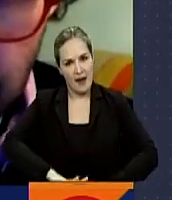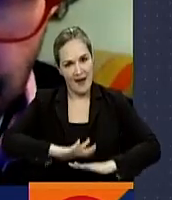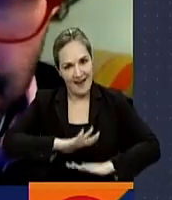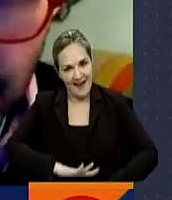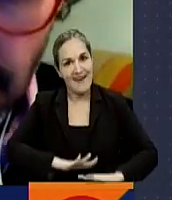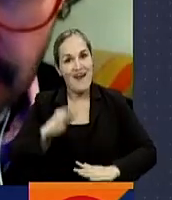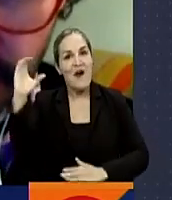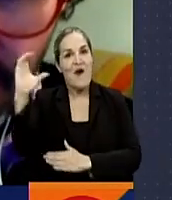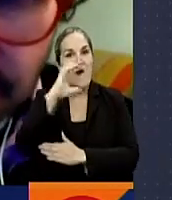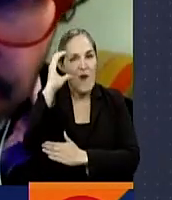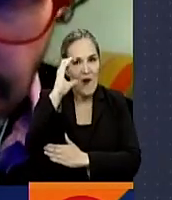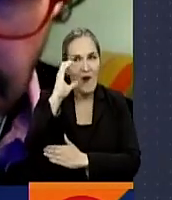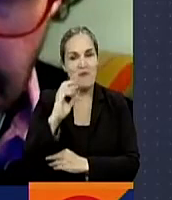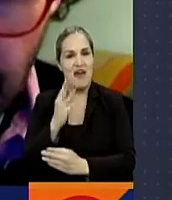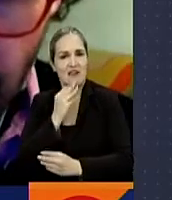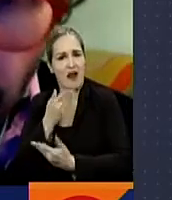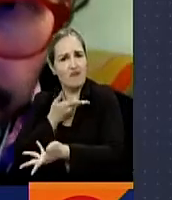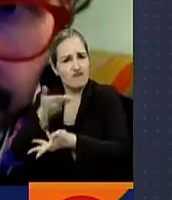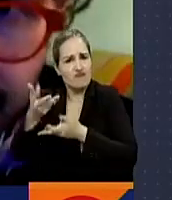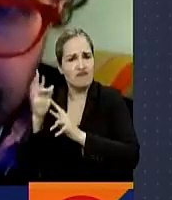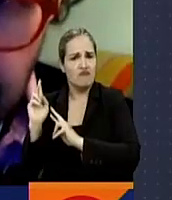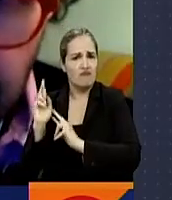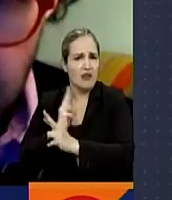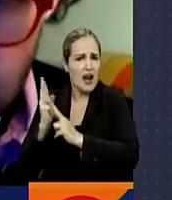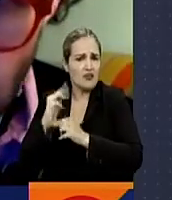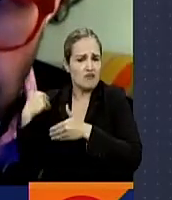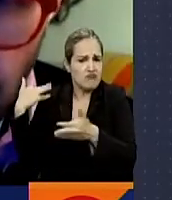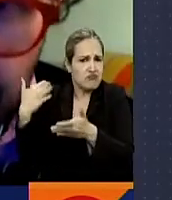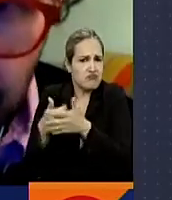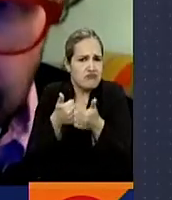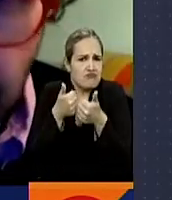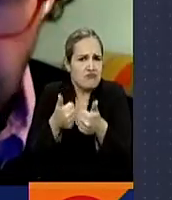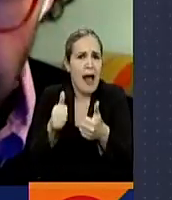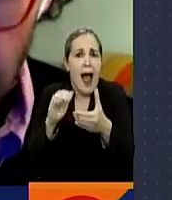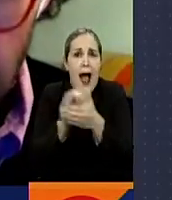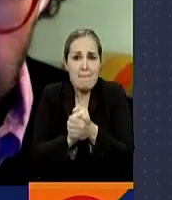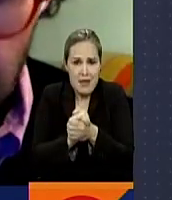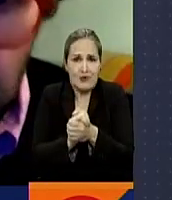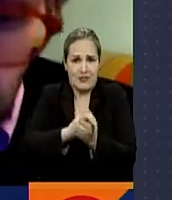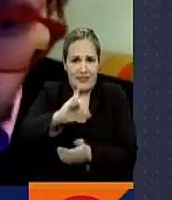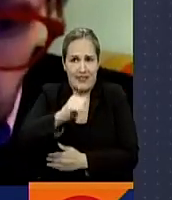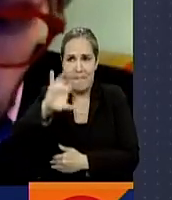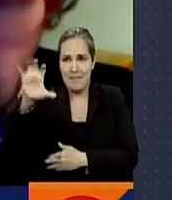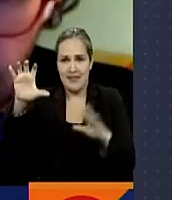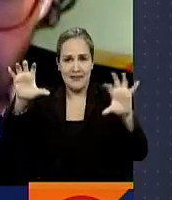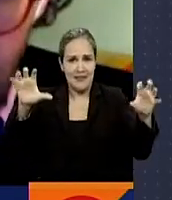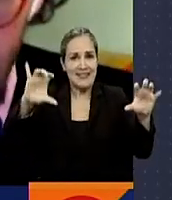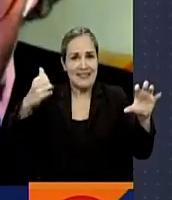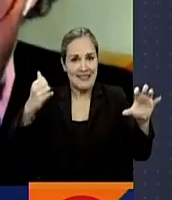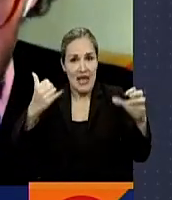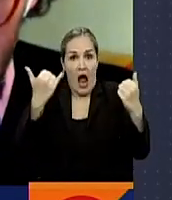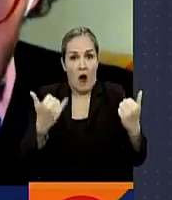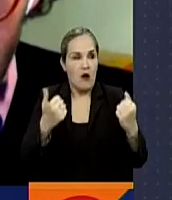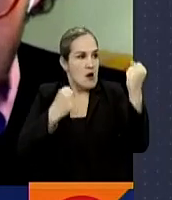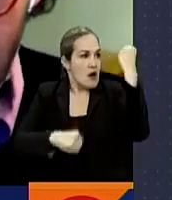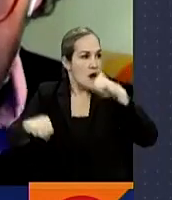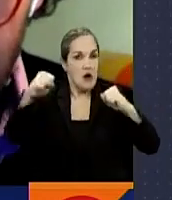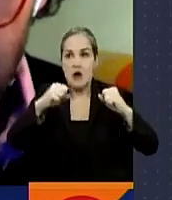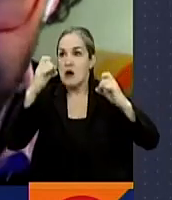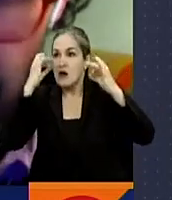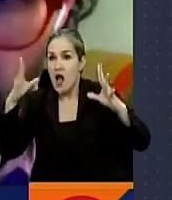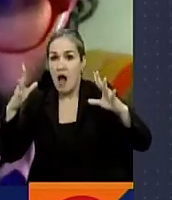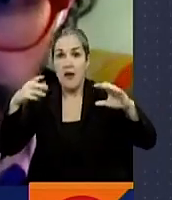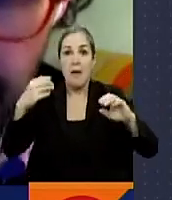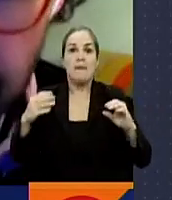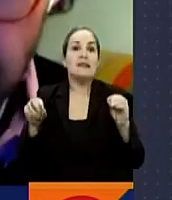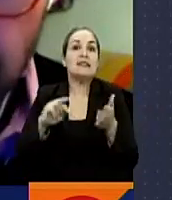tenido históricamente una buena relación Colombia e Israel son amigos y y creo que no se debería no se debería echar más